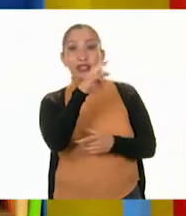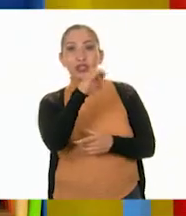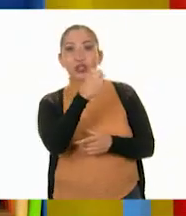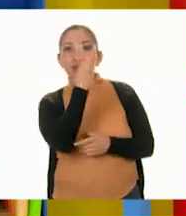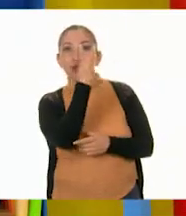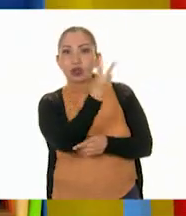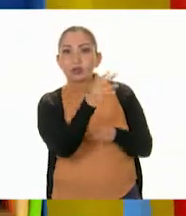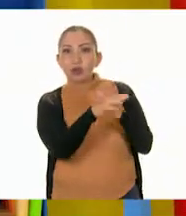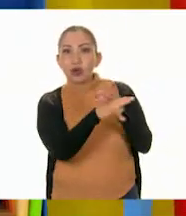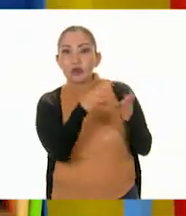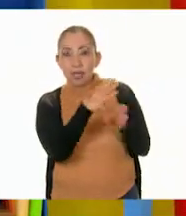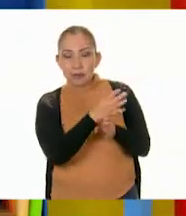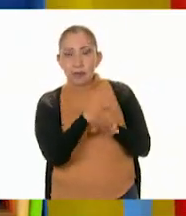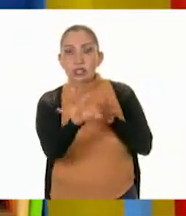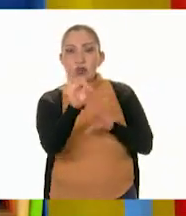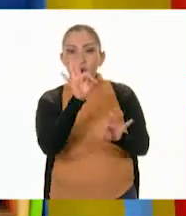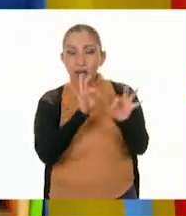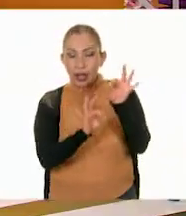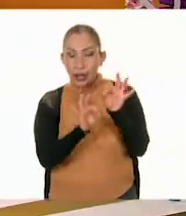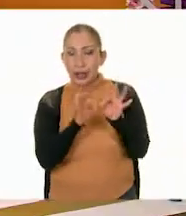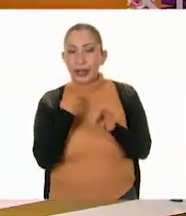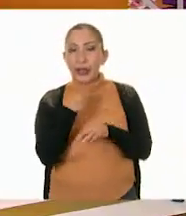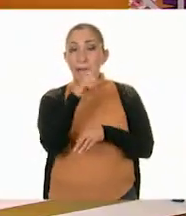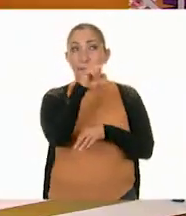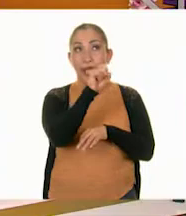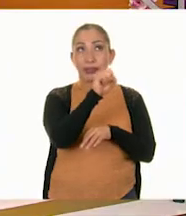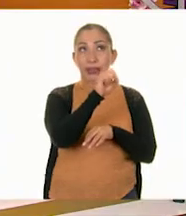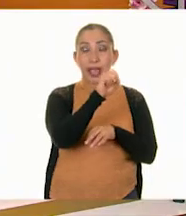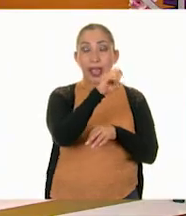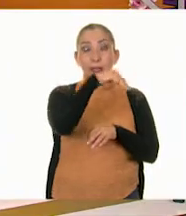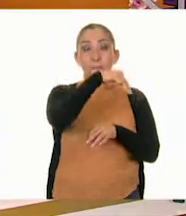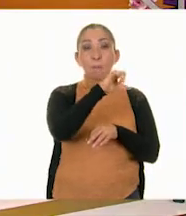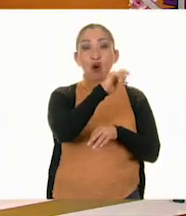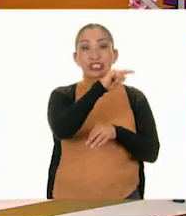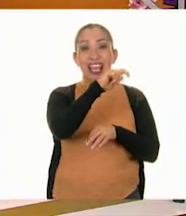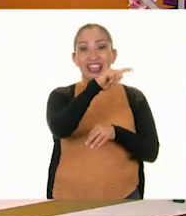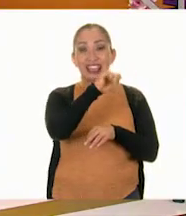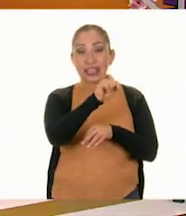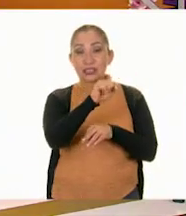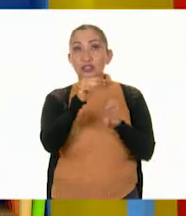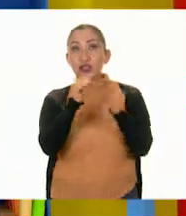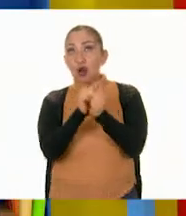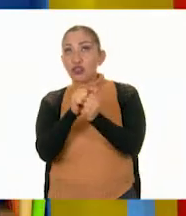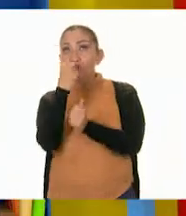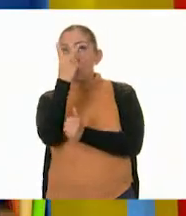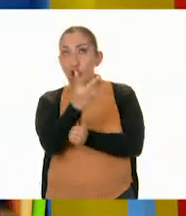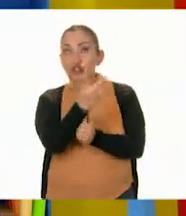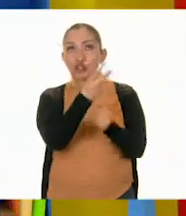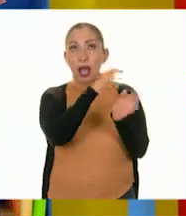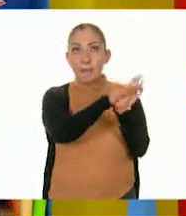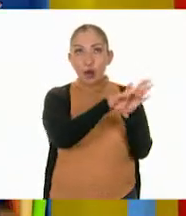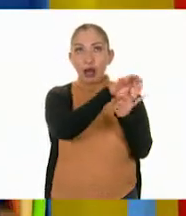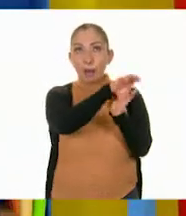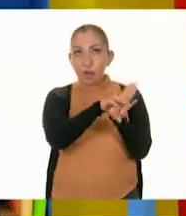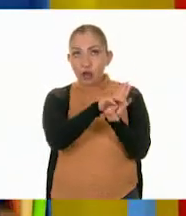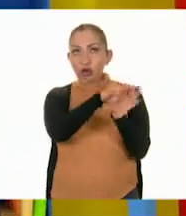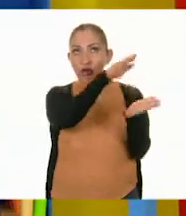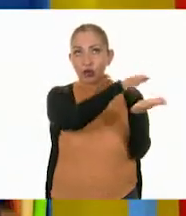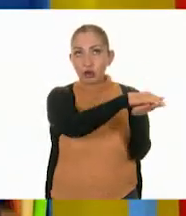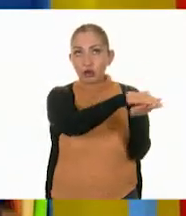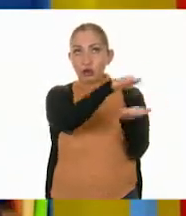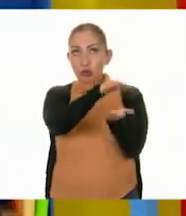Uh-huh. Primero, ¿qué operación podemos realizar? Dice 20 molletes con 2 rebanadas de jamón. Ah, pues primero tendríamos que